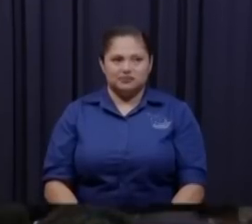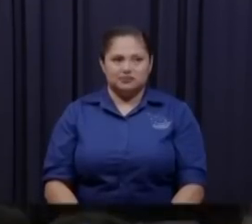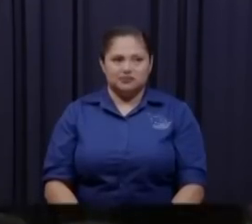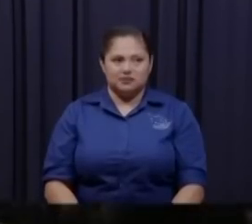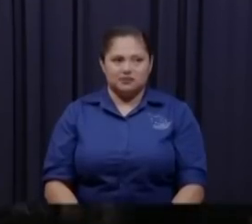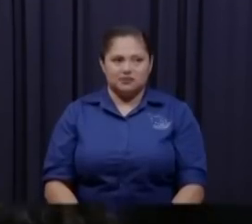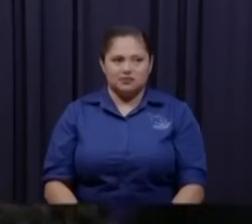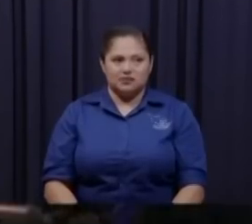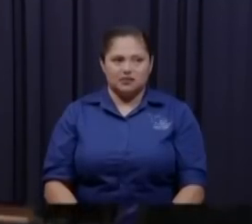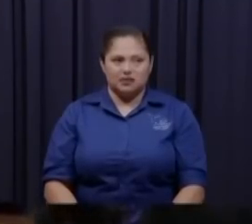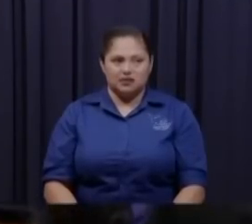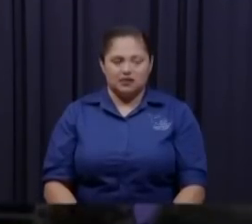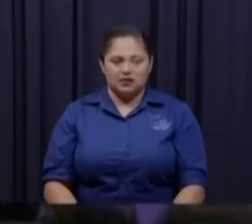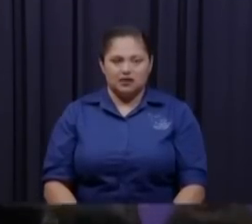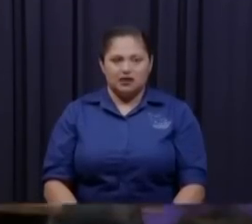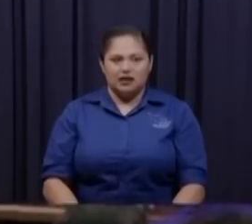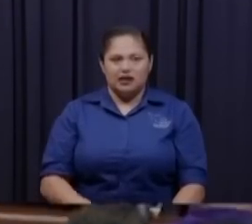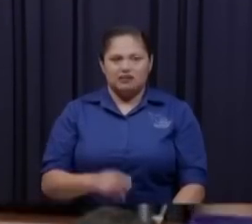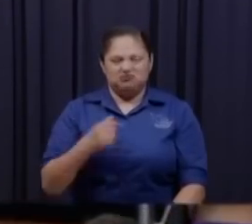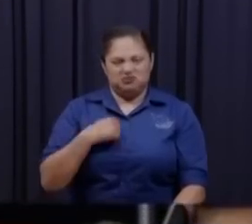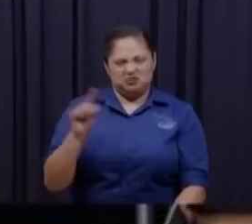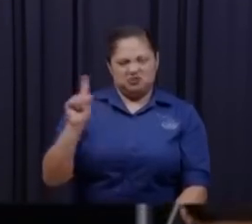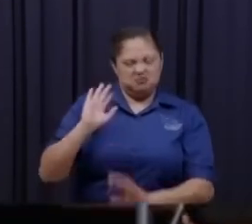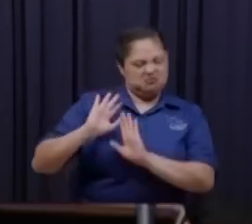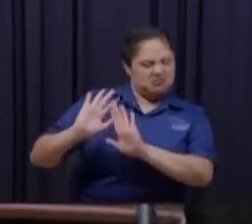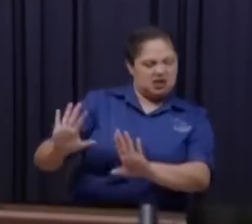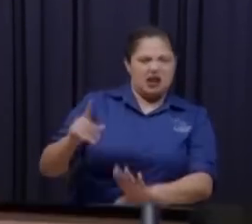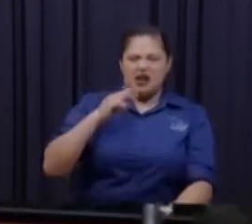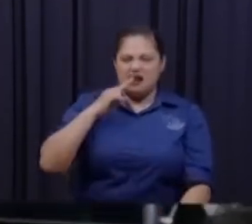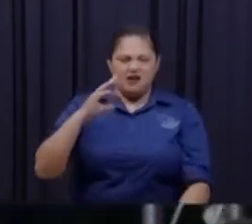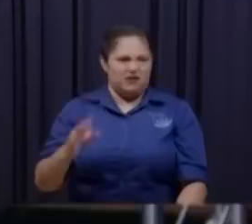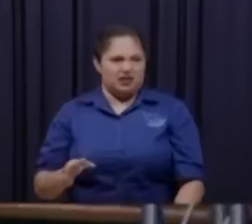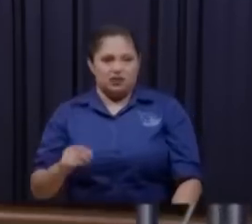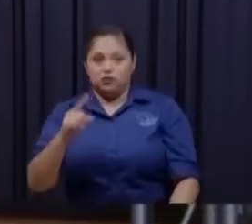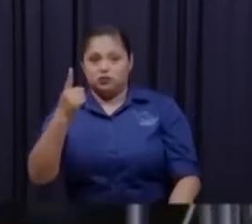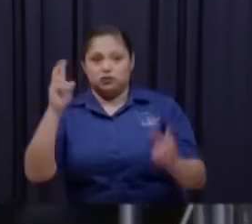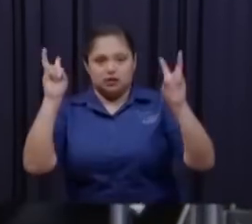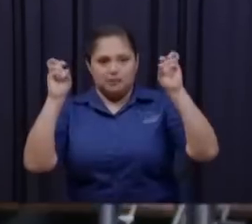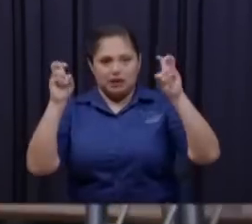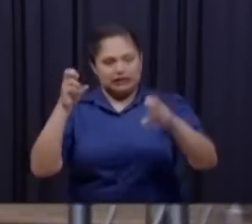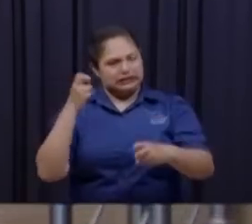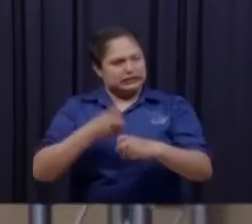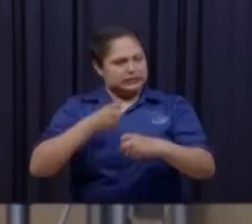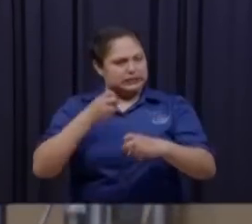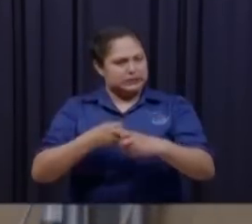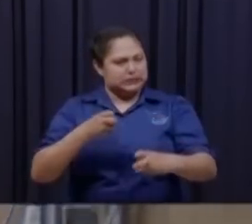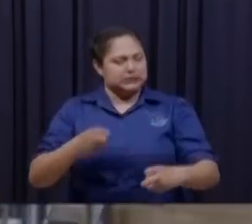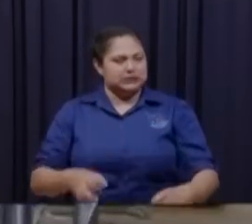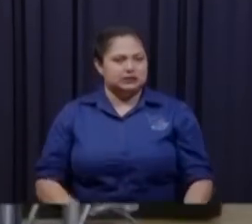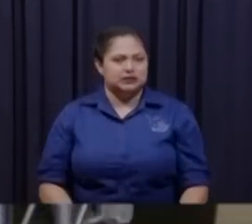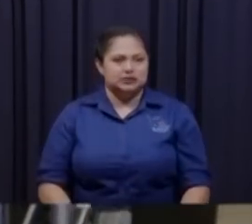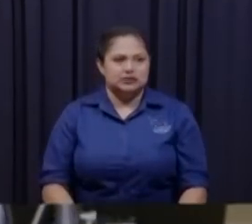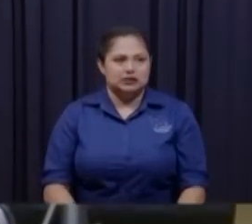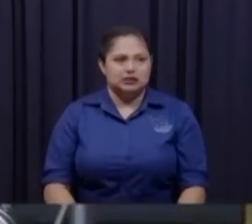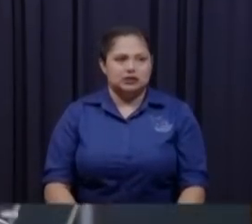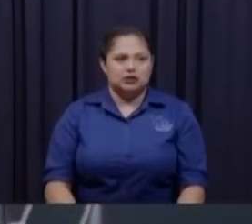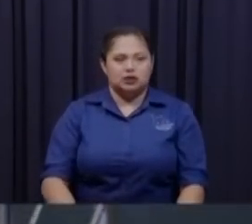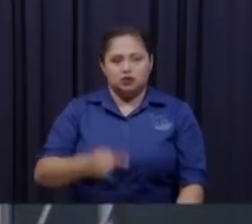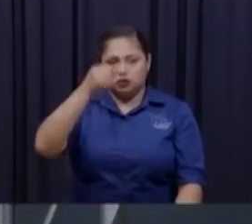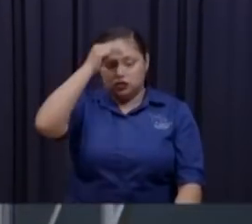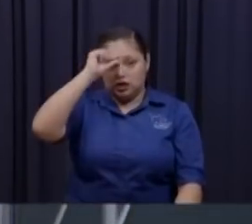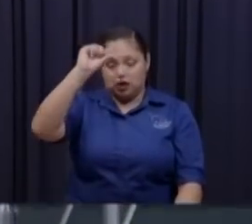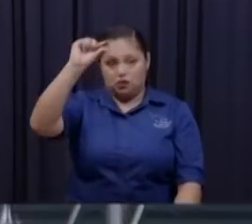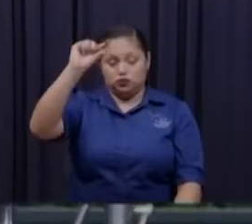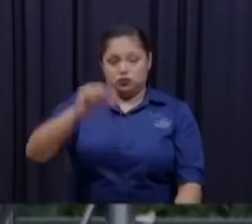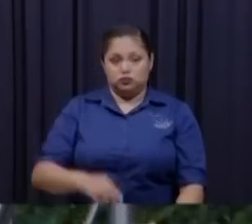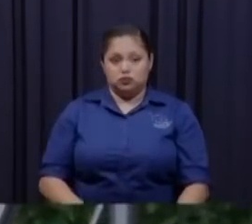No. Esa, la verdad, como la verdad era un tema bien complicado con los griegos, y él